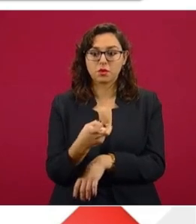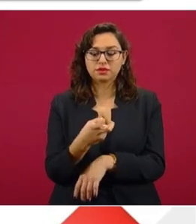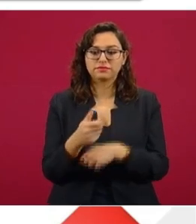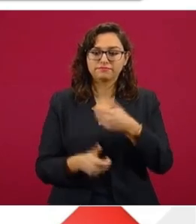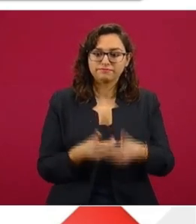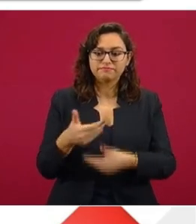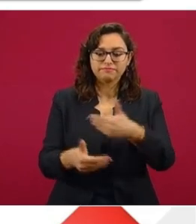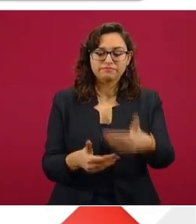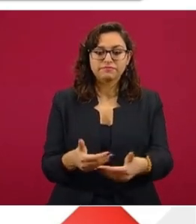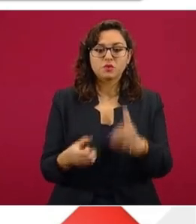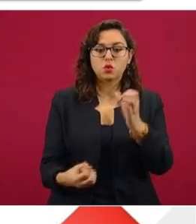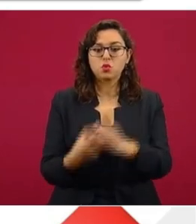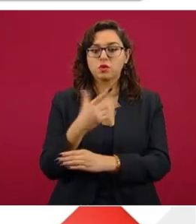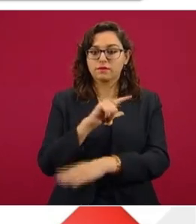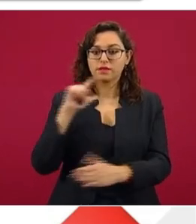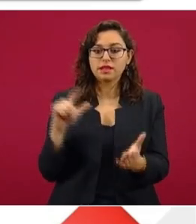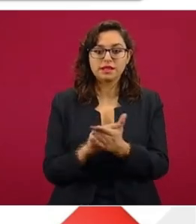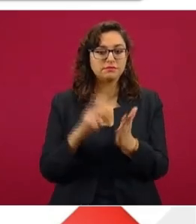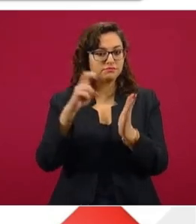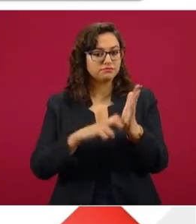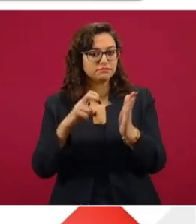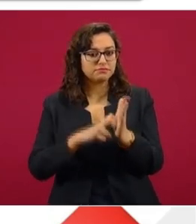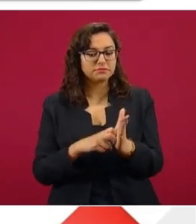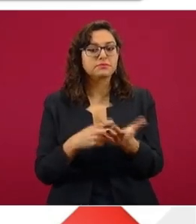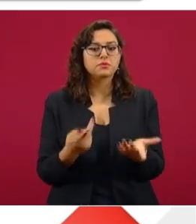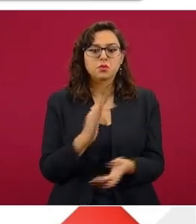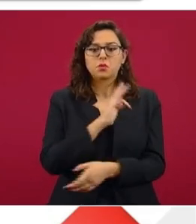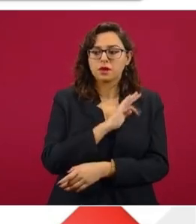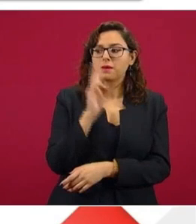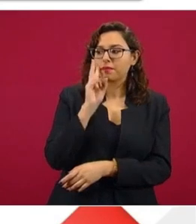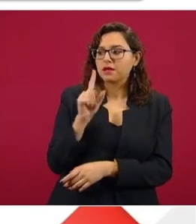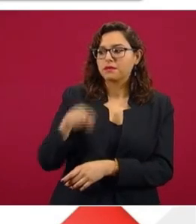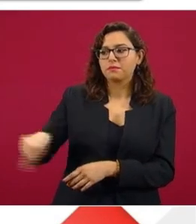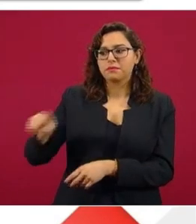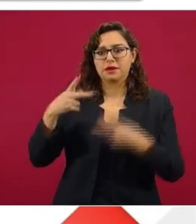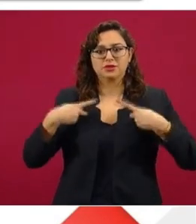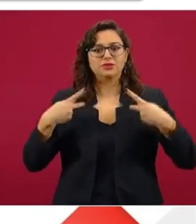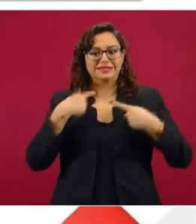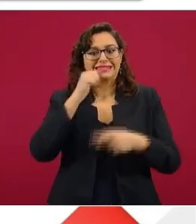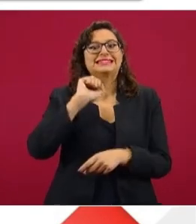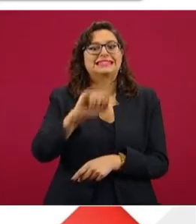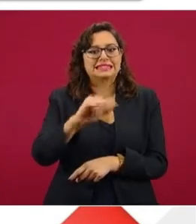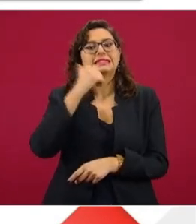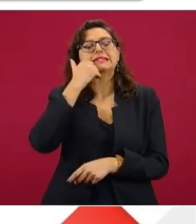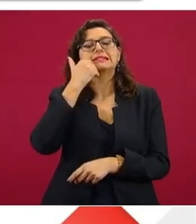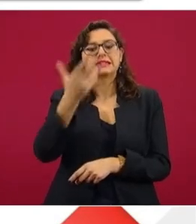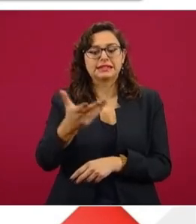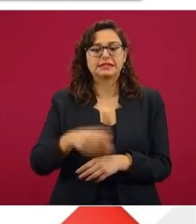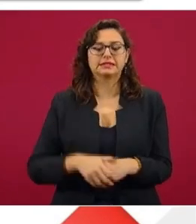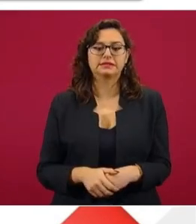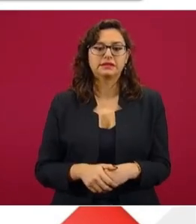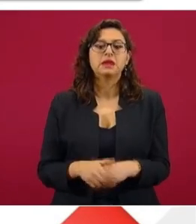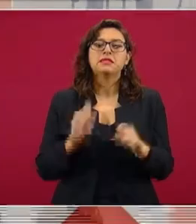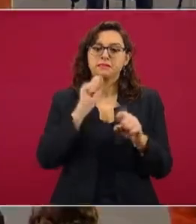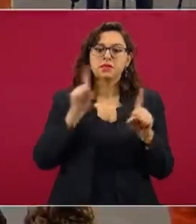avanzando e implementando la reforma, veremos que hay más necesidad, pero que además se van formando nuevos mercados para las necesidades de los